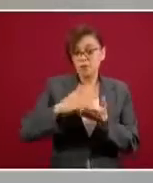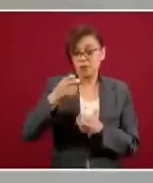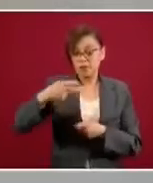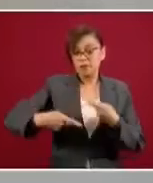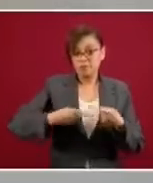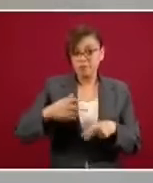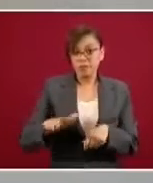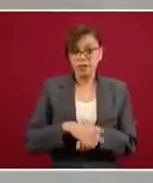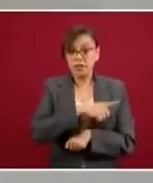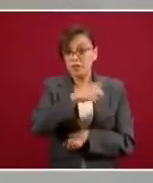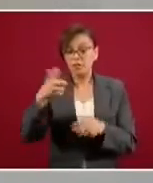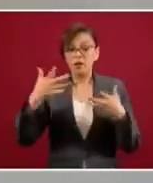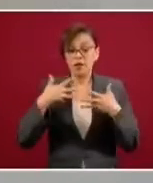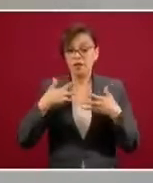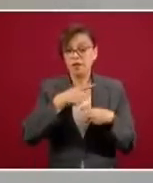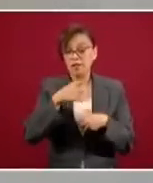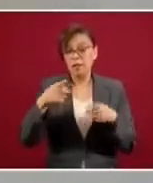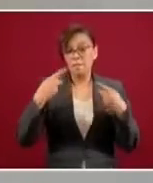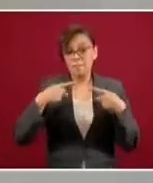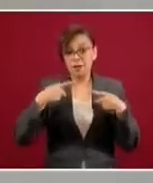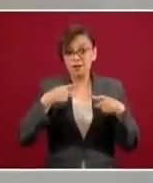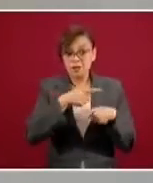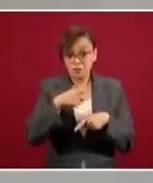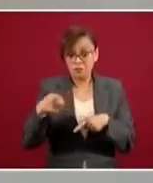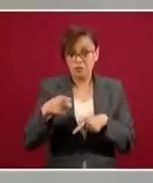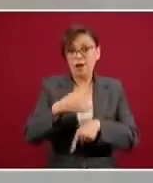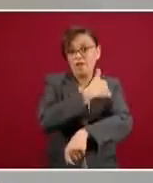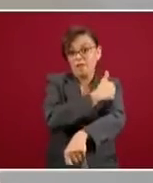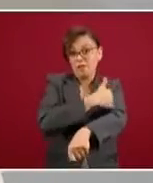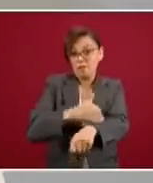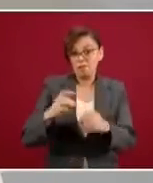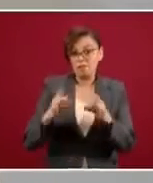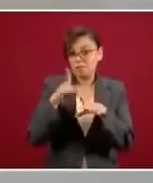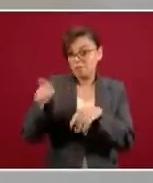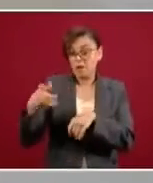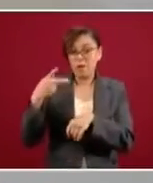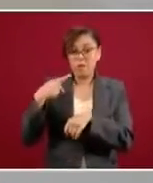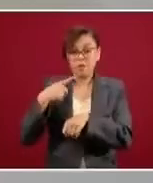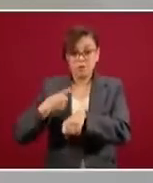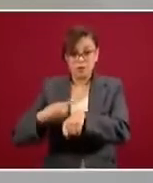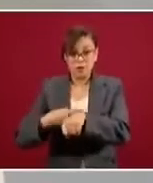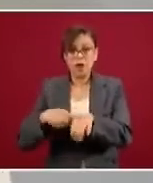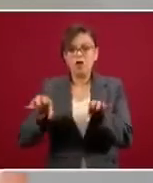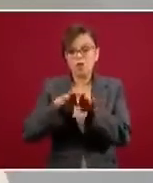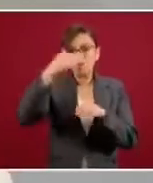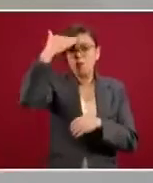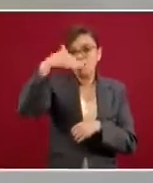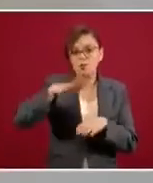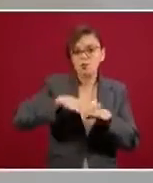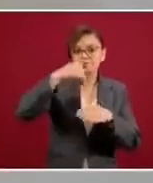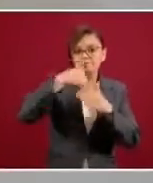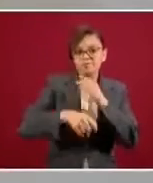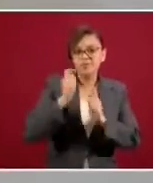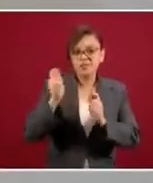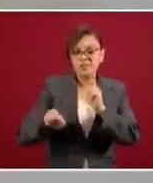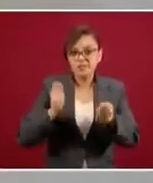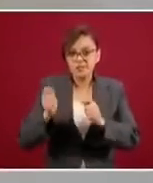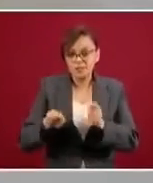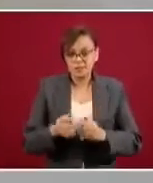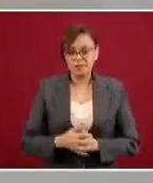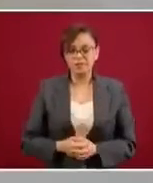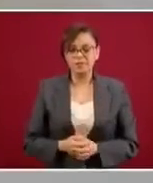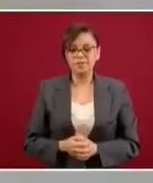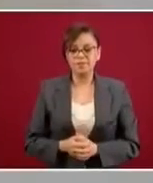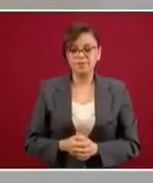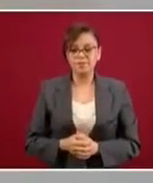que tienen esta legítima inquietud. No existe una ruta única, porque la ruta depende de las condiciones específicas